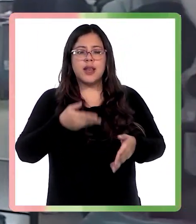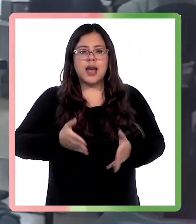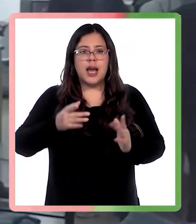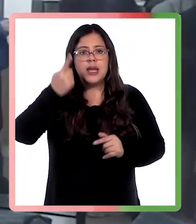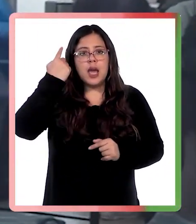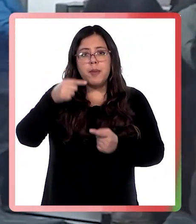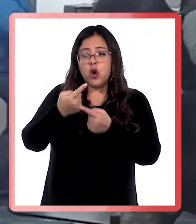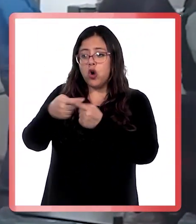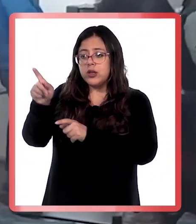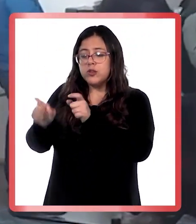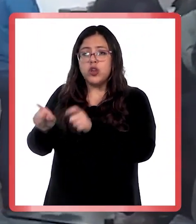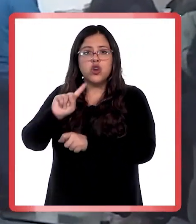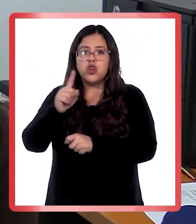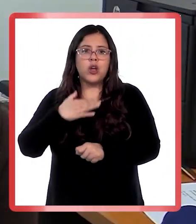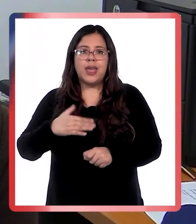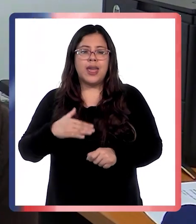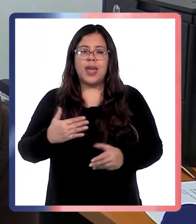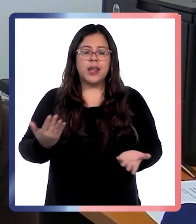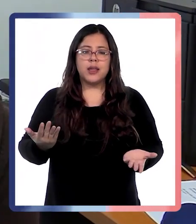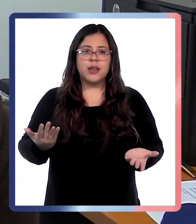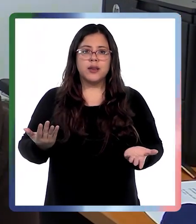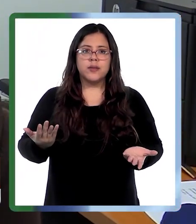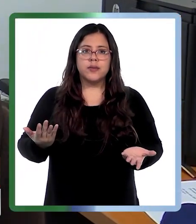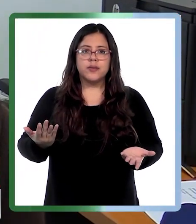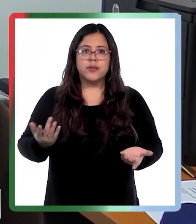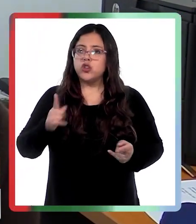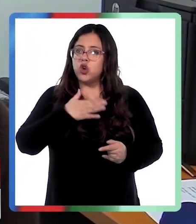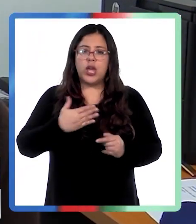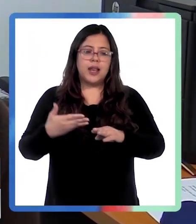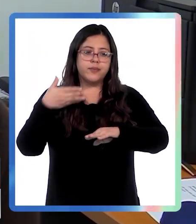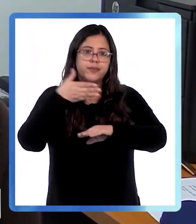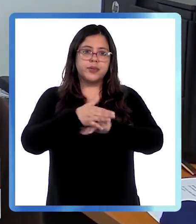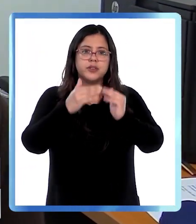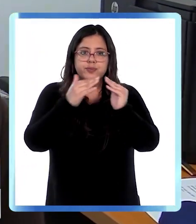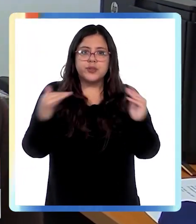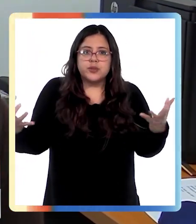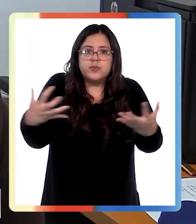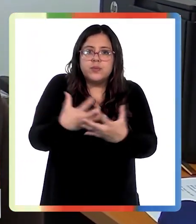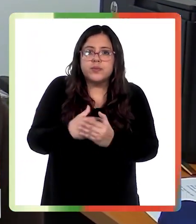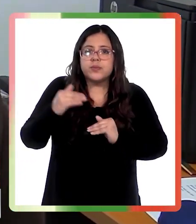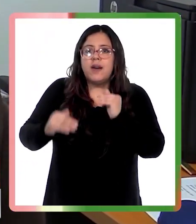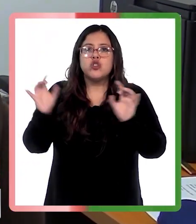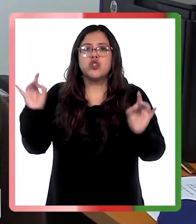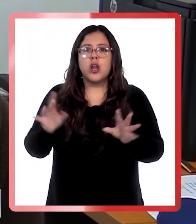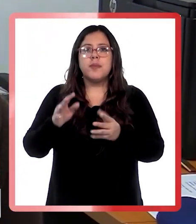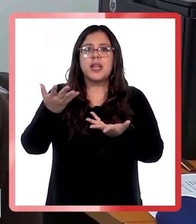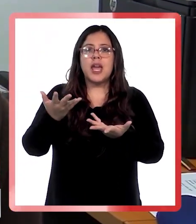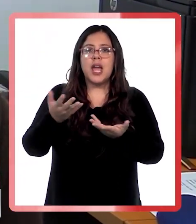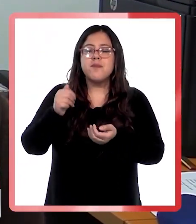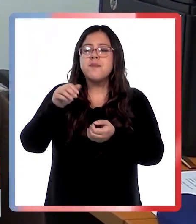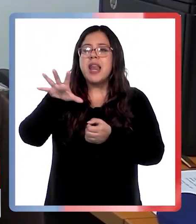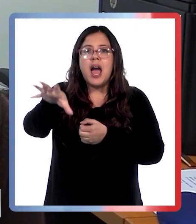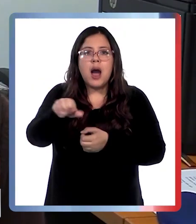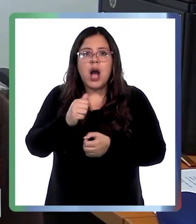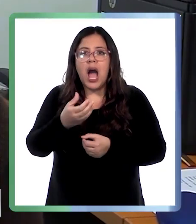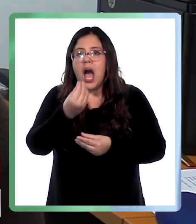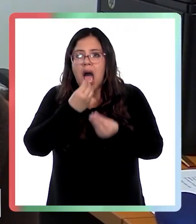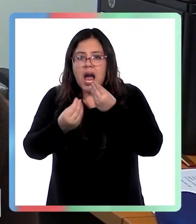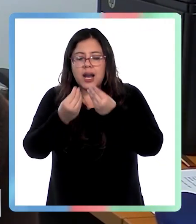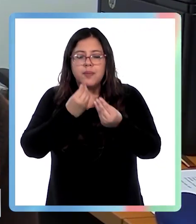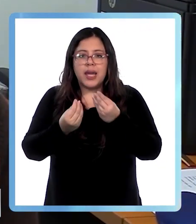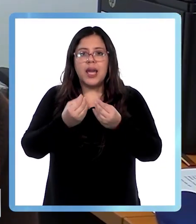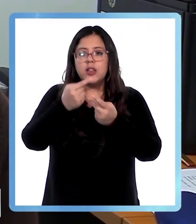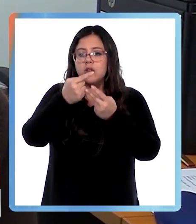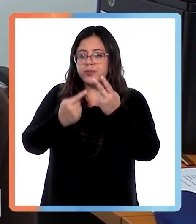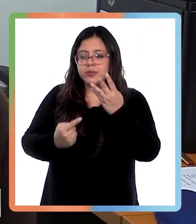calle pero el resto no quiere estar en el en el albergue y a veces van a buscar la alimentación van a buscar otro